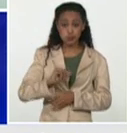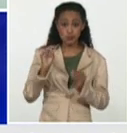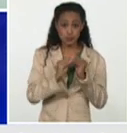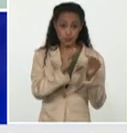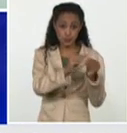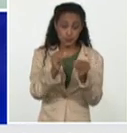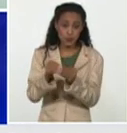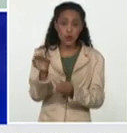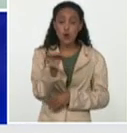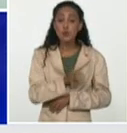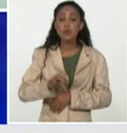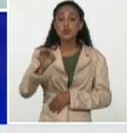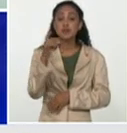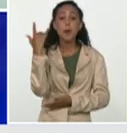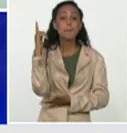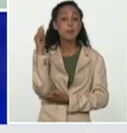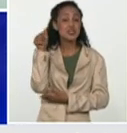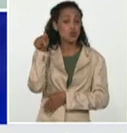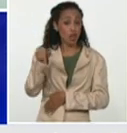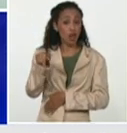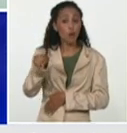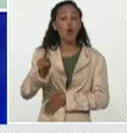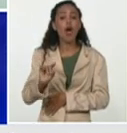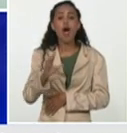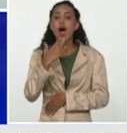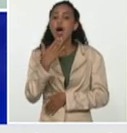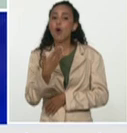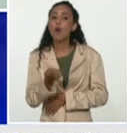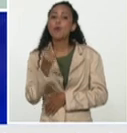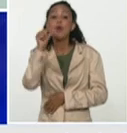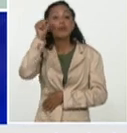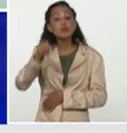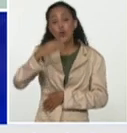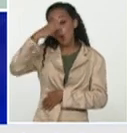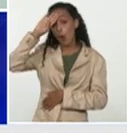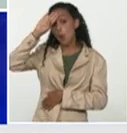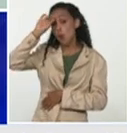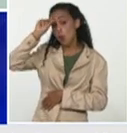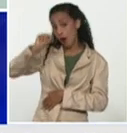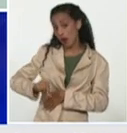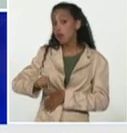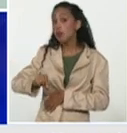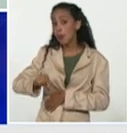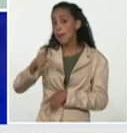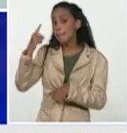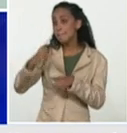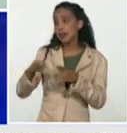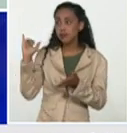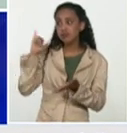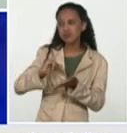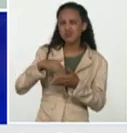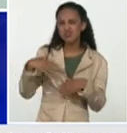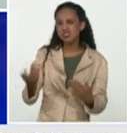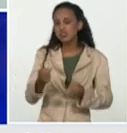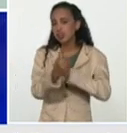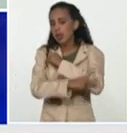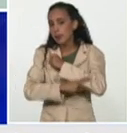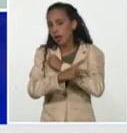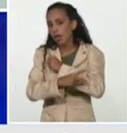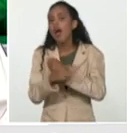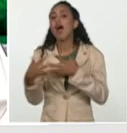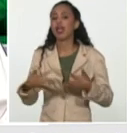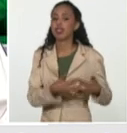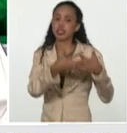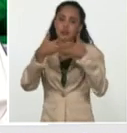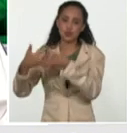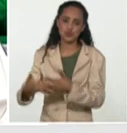Soriano, que se corresponde con un viajero cubano procedente de Estados Unidos. De esta forma,